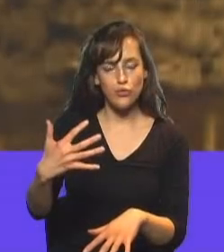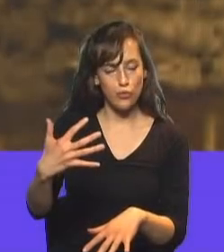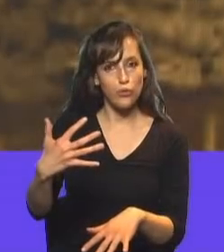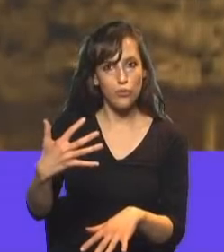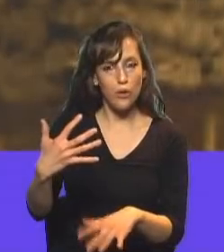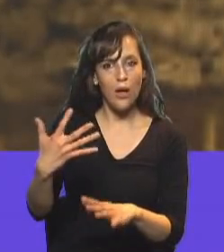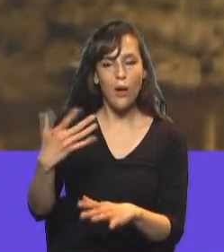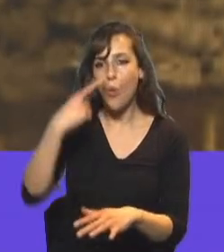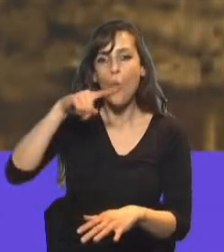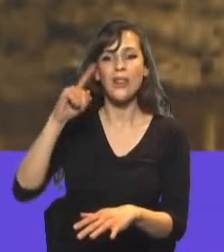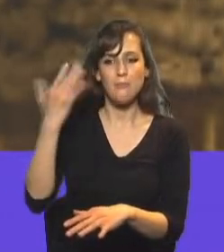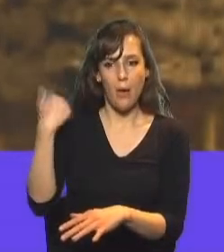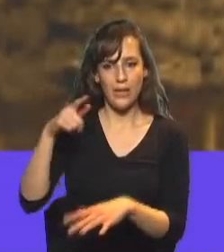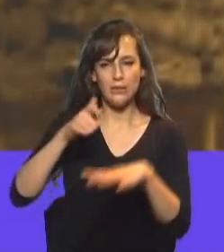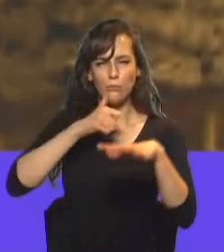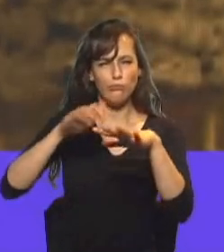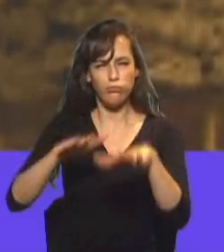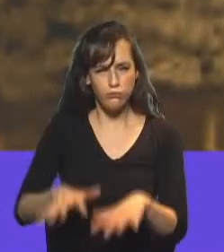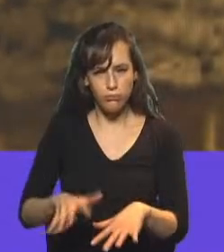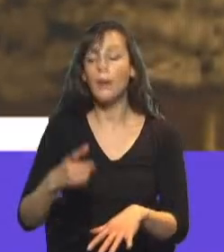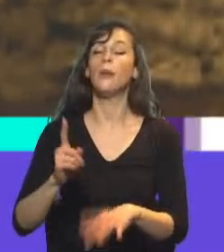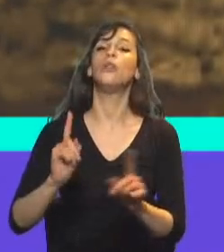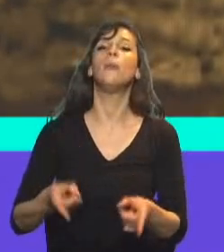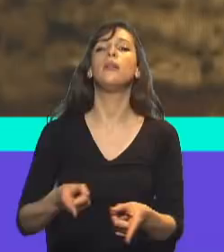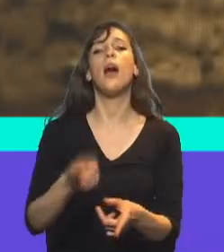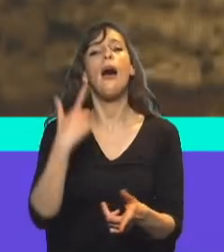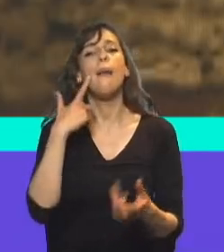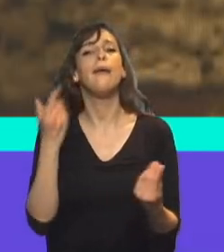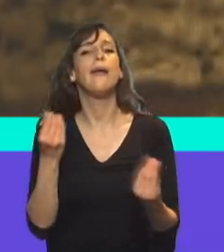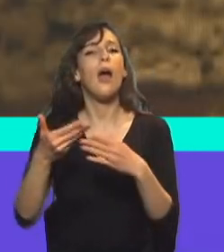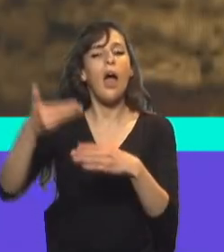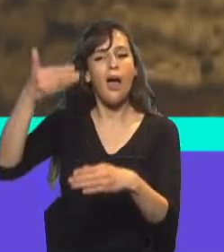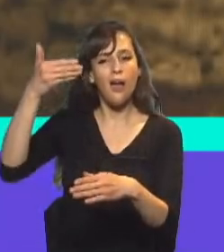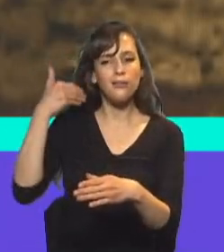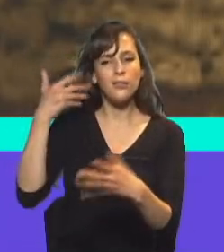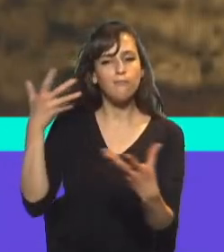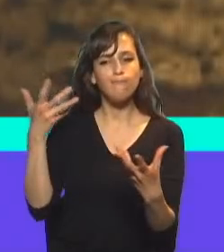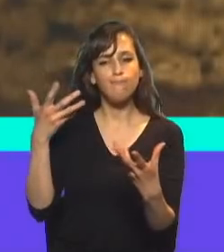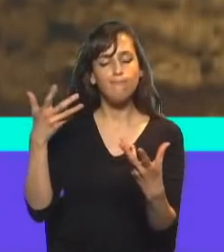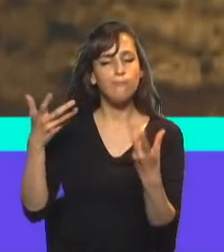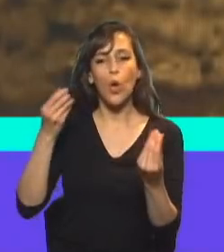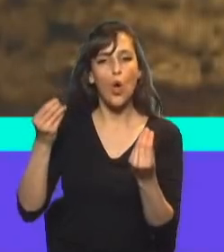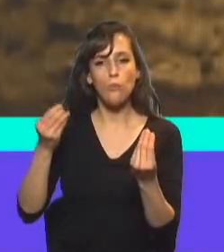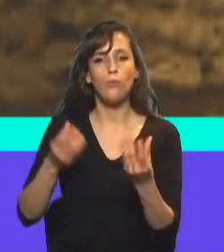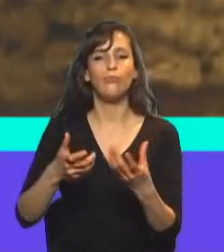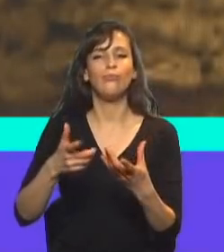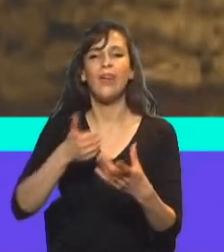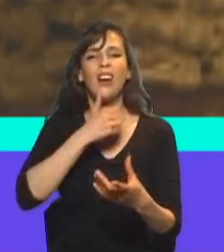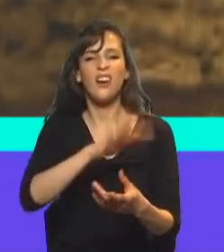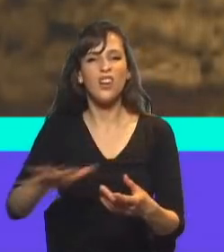estas, pero además hay que recordar en qué estado estábamos analizando el río en los últimos tiempos. Esto es, repleto de